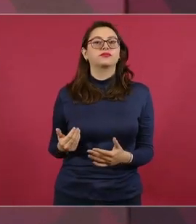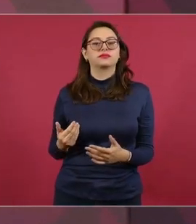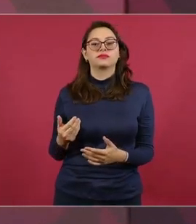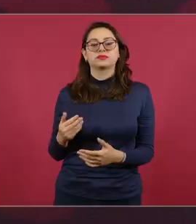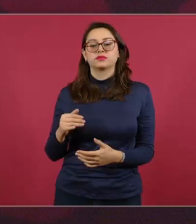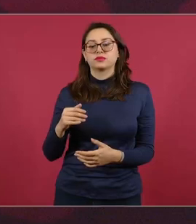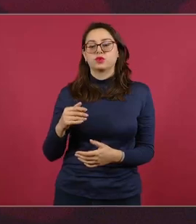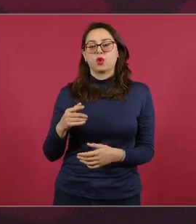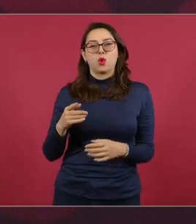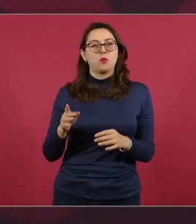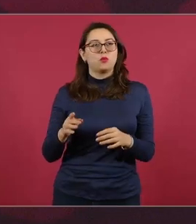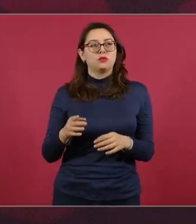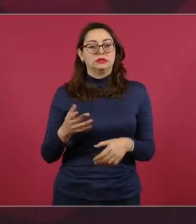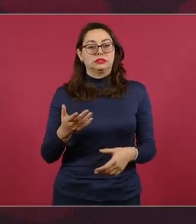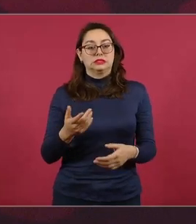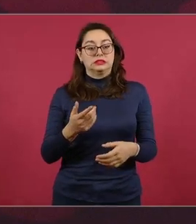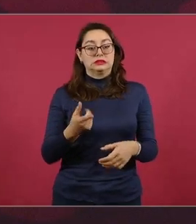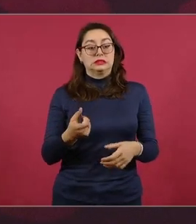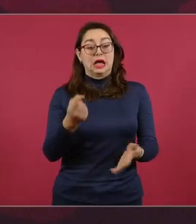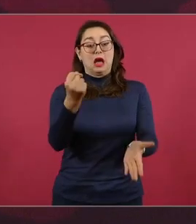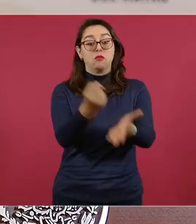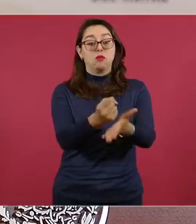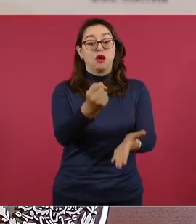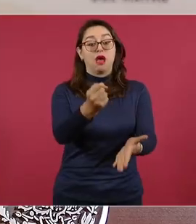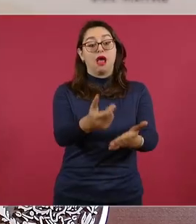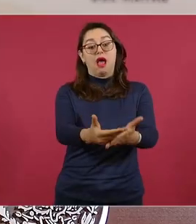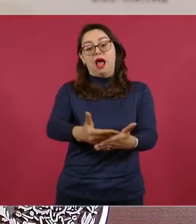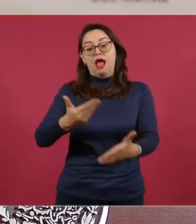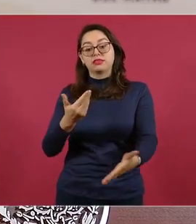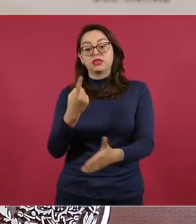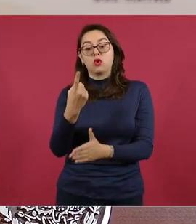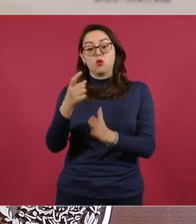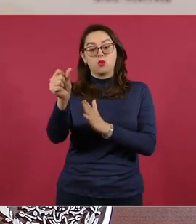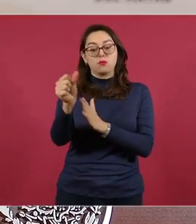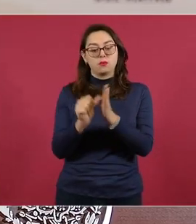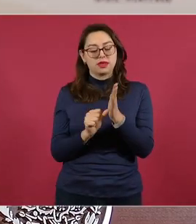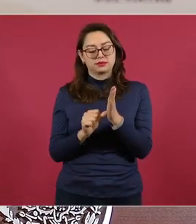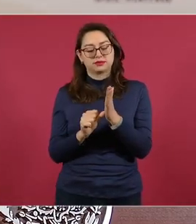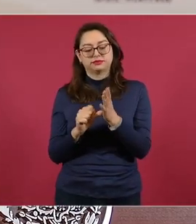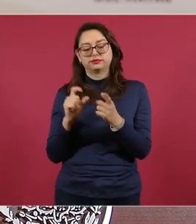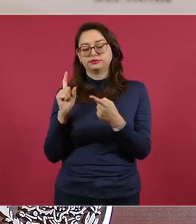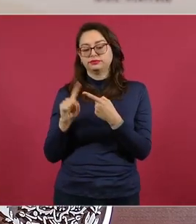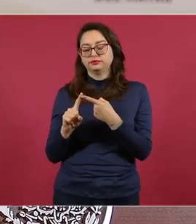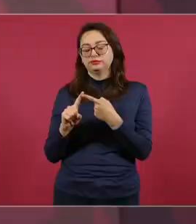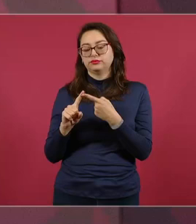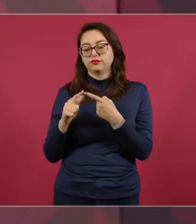un mes antes, fuimos a un debate, porque Calderón